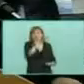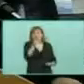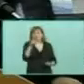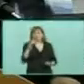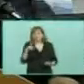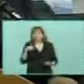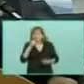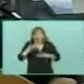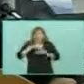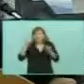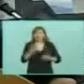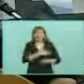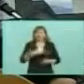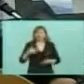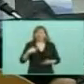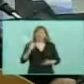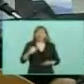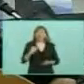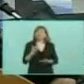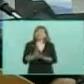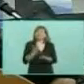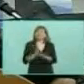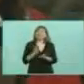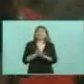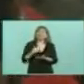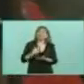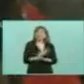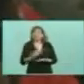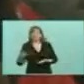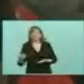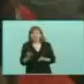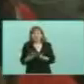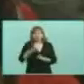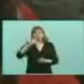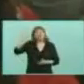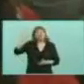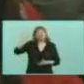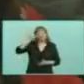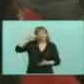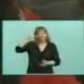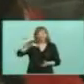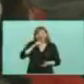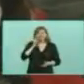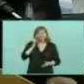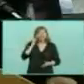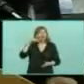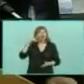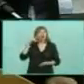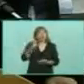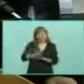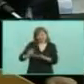Cada madre tiene el derecho inalienable, como Antígona de